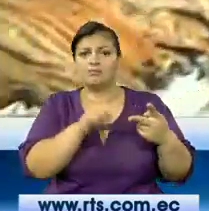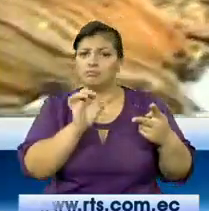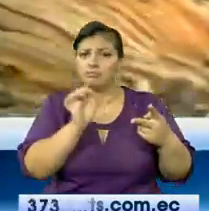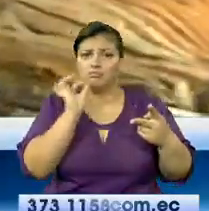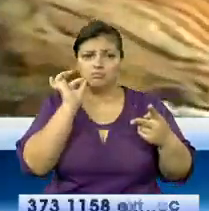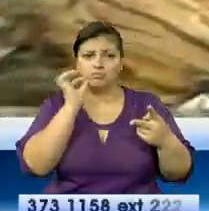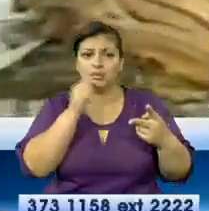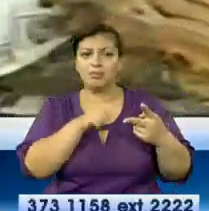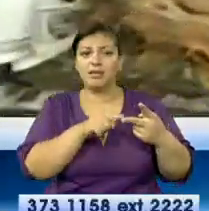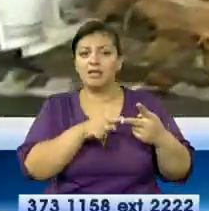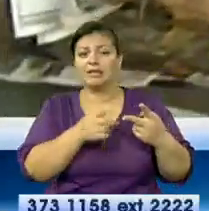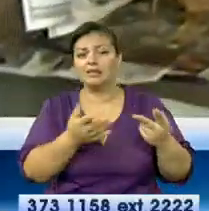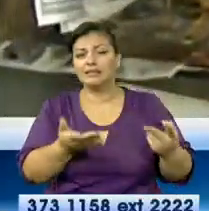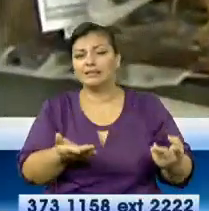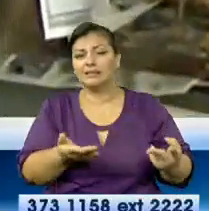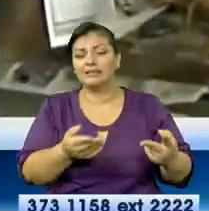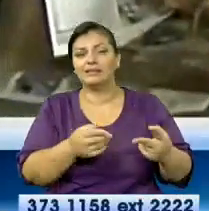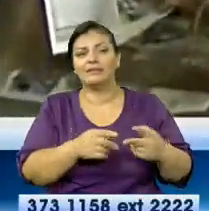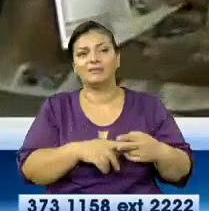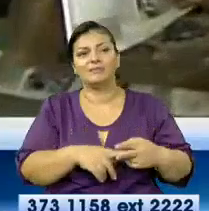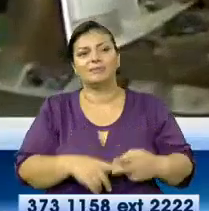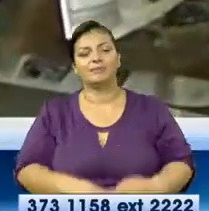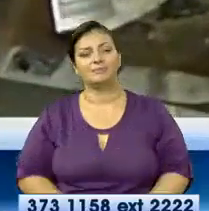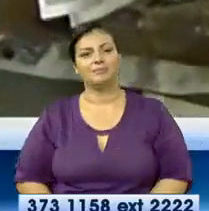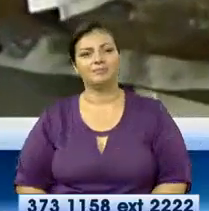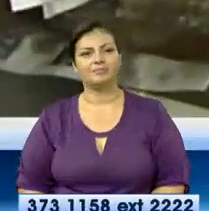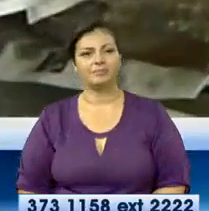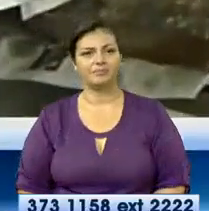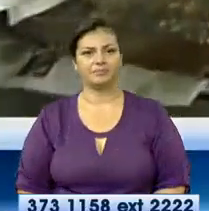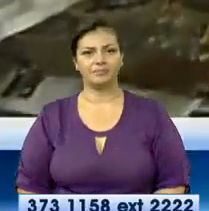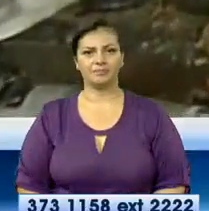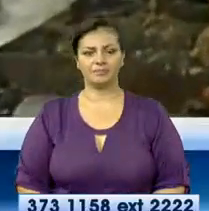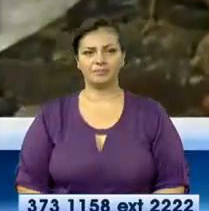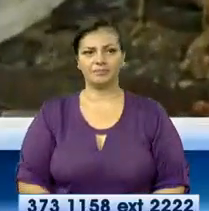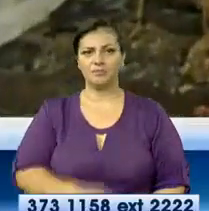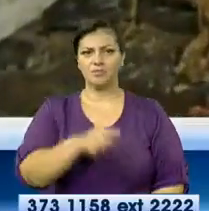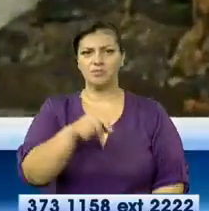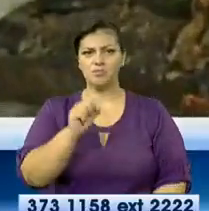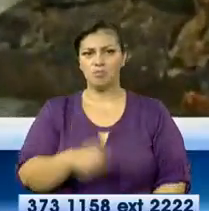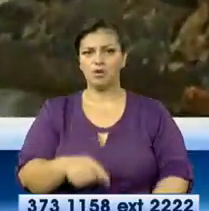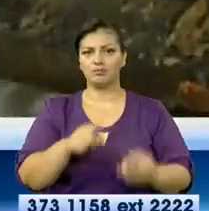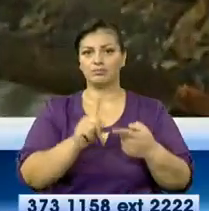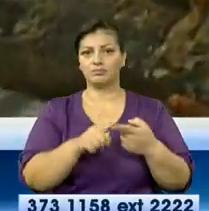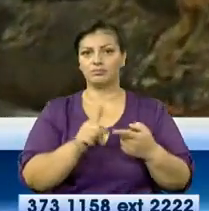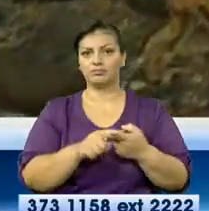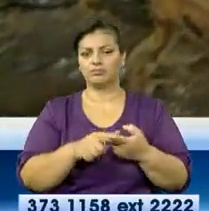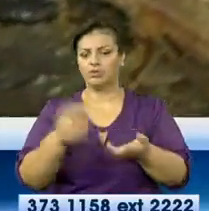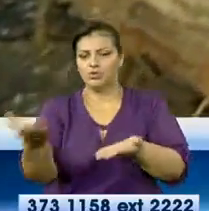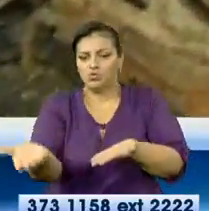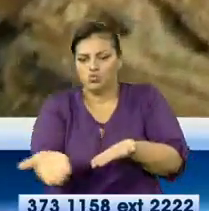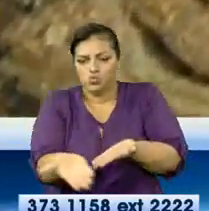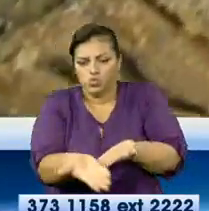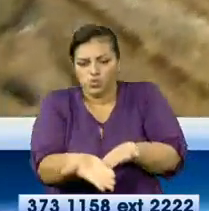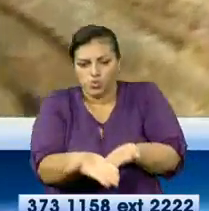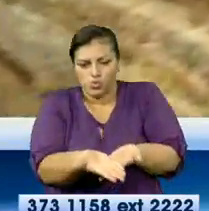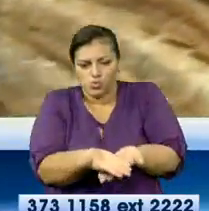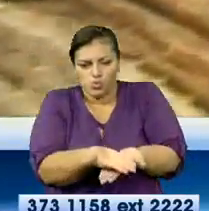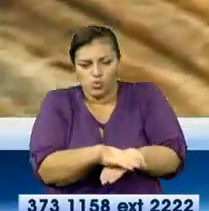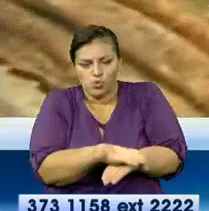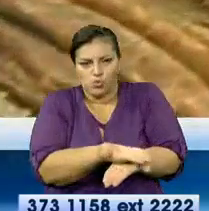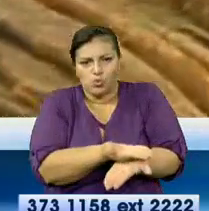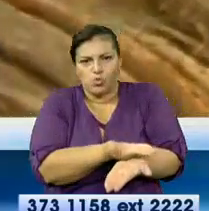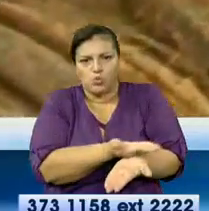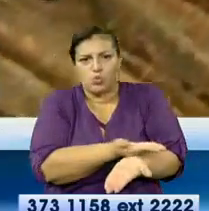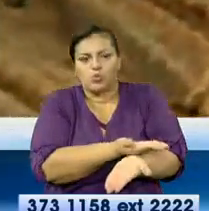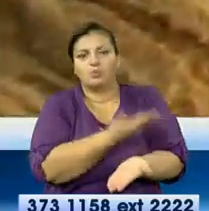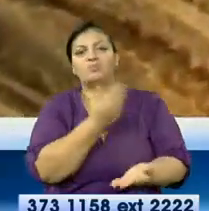solamente vertebral es decir solo la la espina de medio nada más el resto es pura pulpa por eso el precio Seguramente $ me parece que